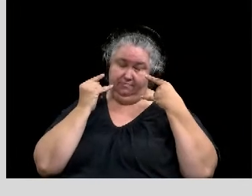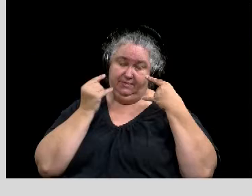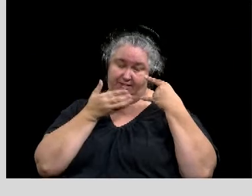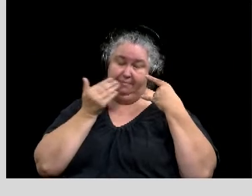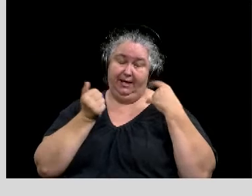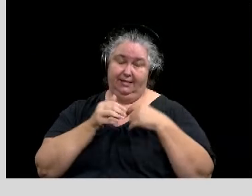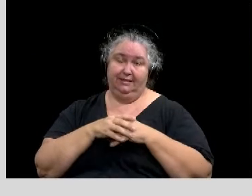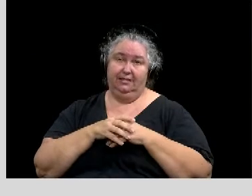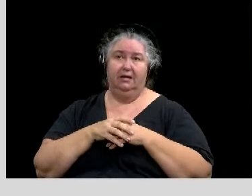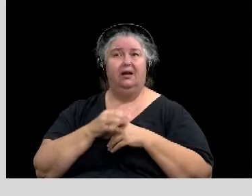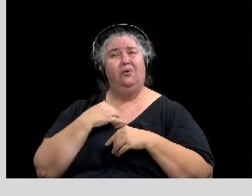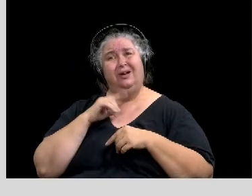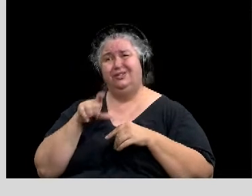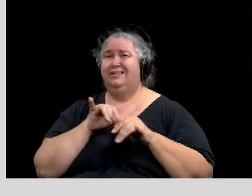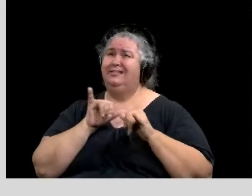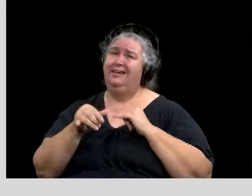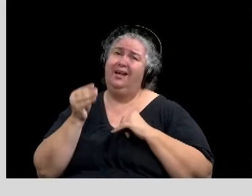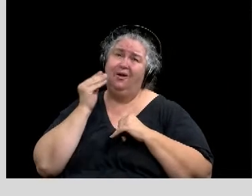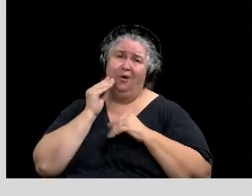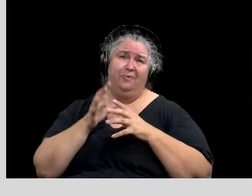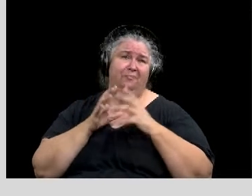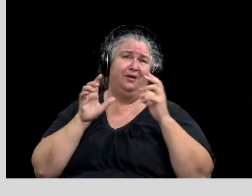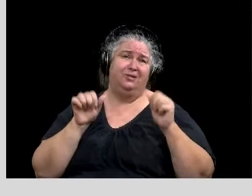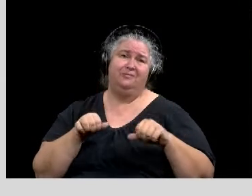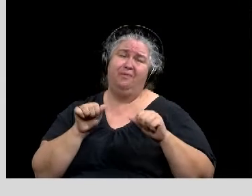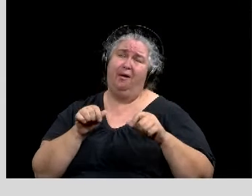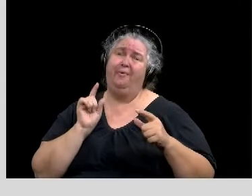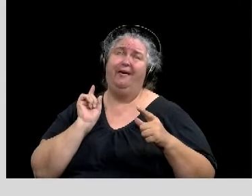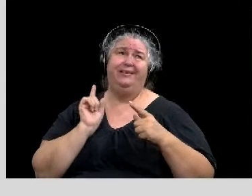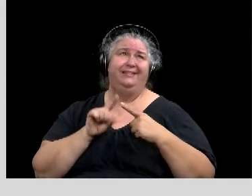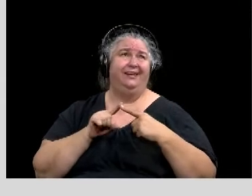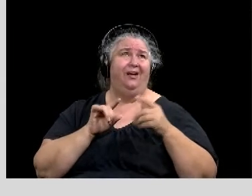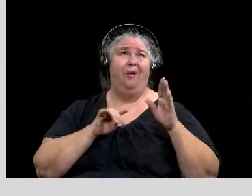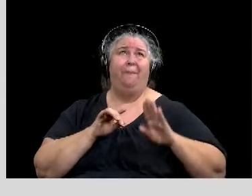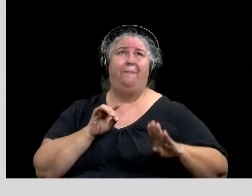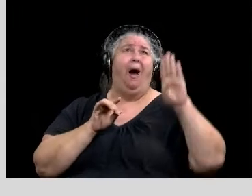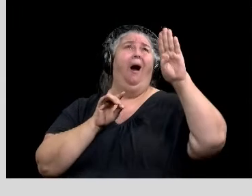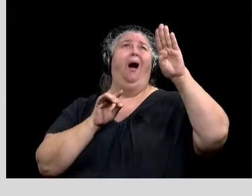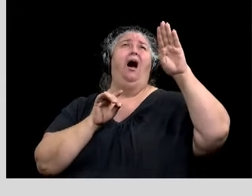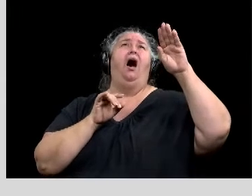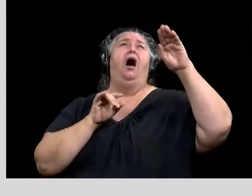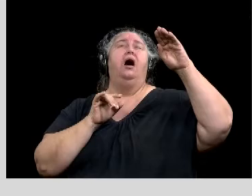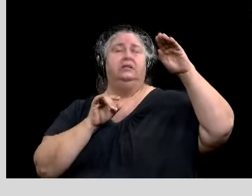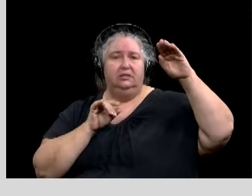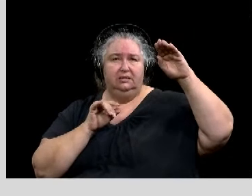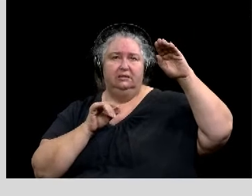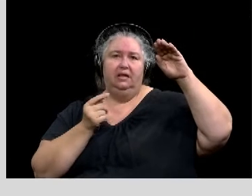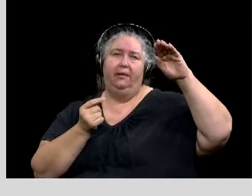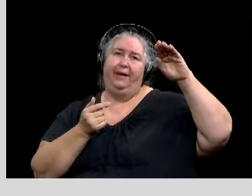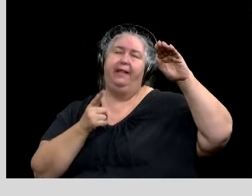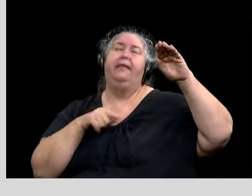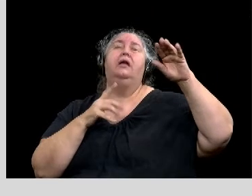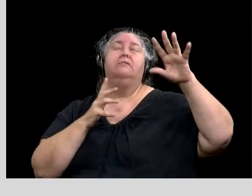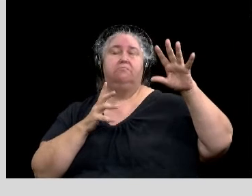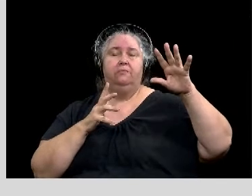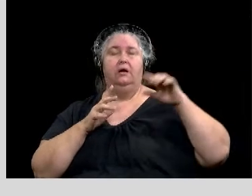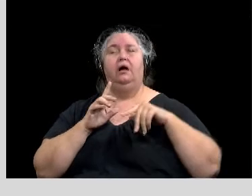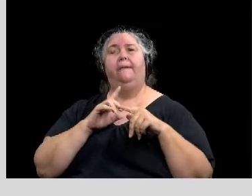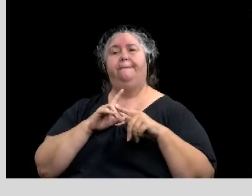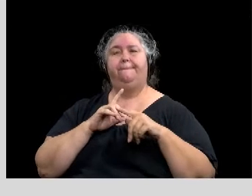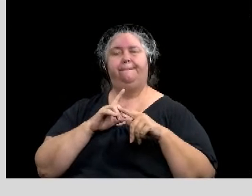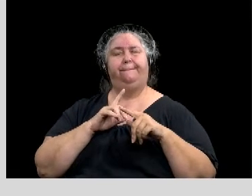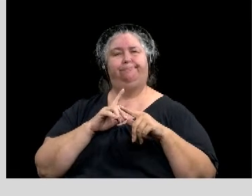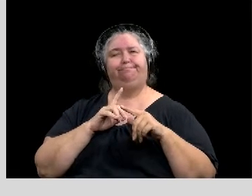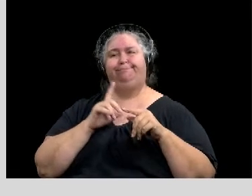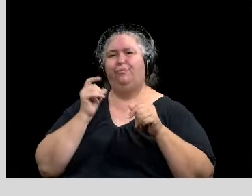no están con sus familiares estar en sus casas hasta que esta escala se